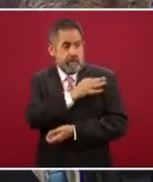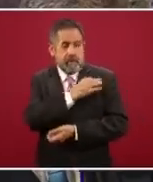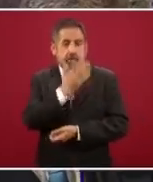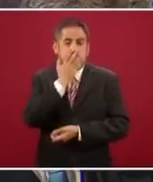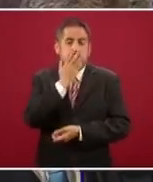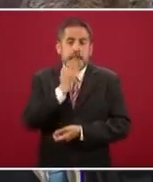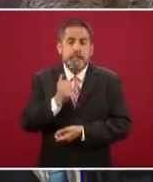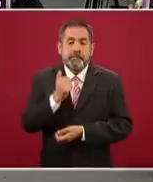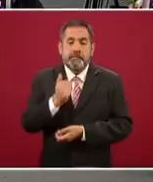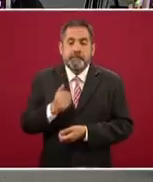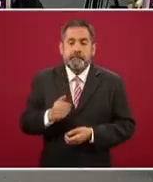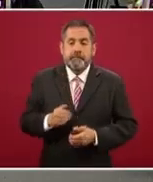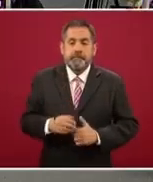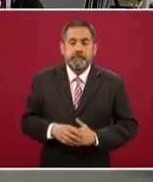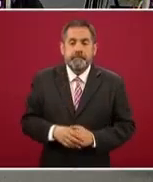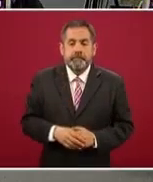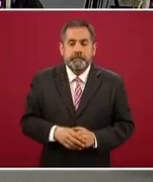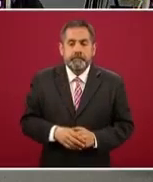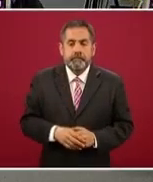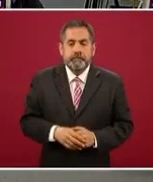Vacunas se llaman